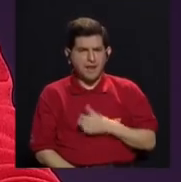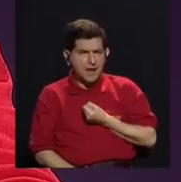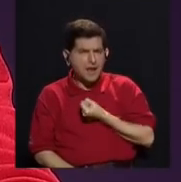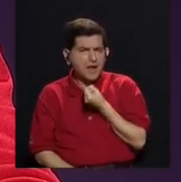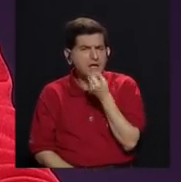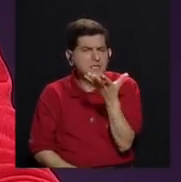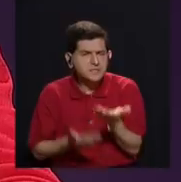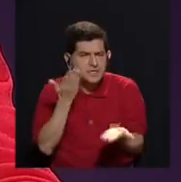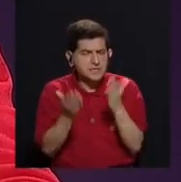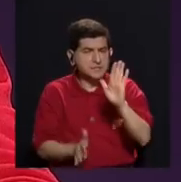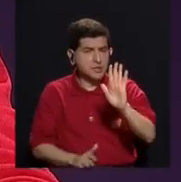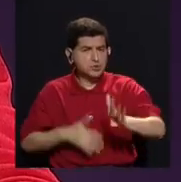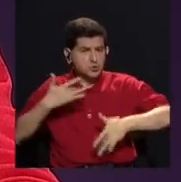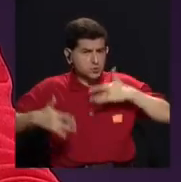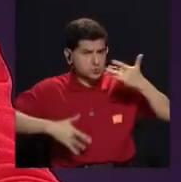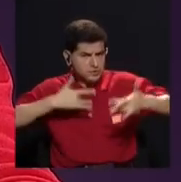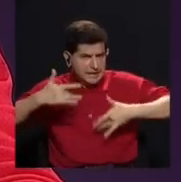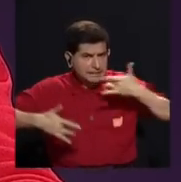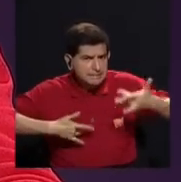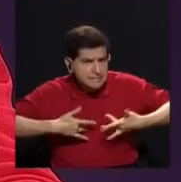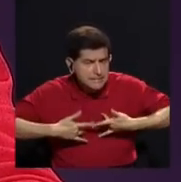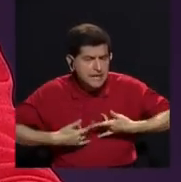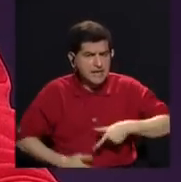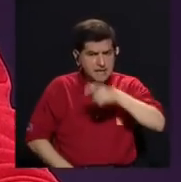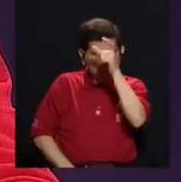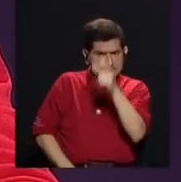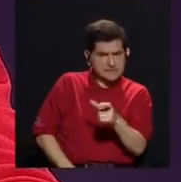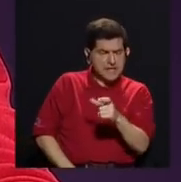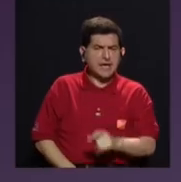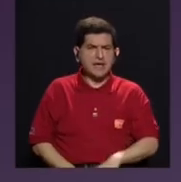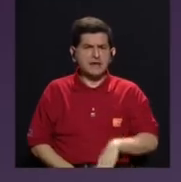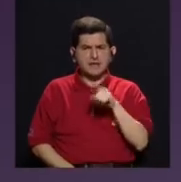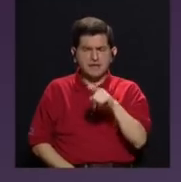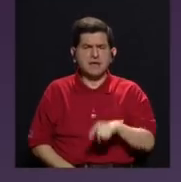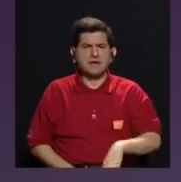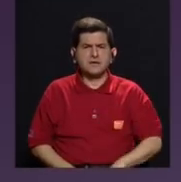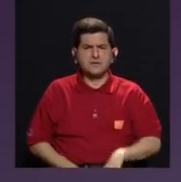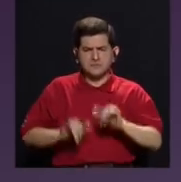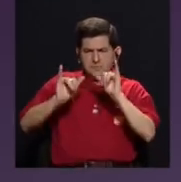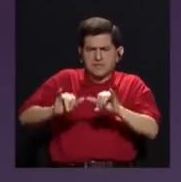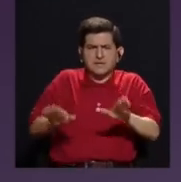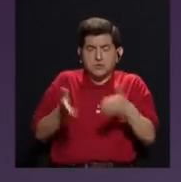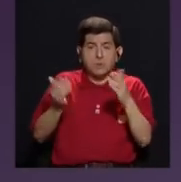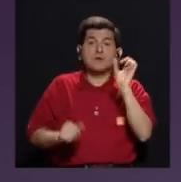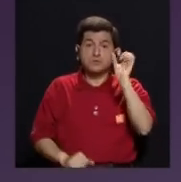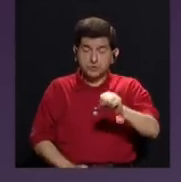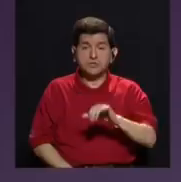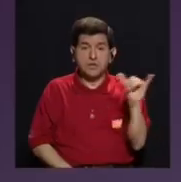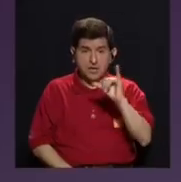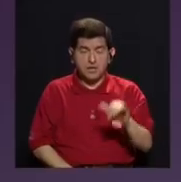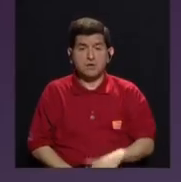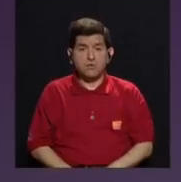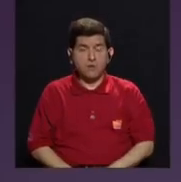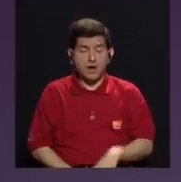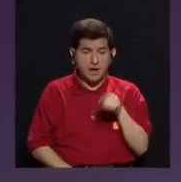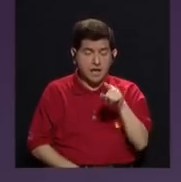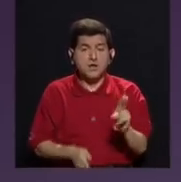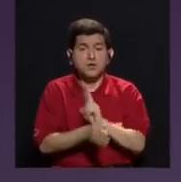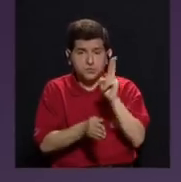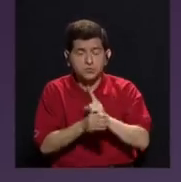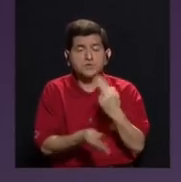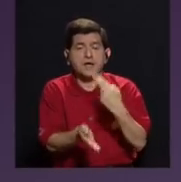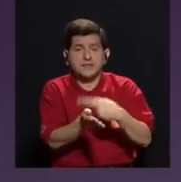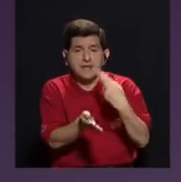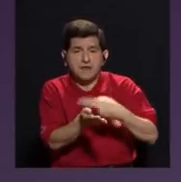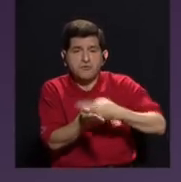también digamos de sus sentimientos de su ser de su estar exactamente es así que se están anunciando también del movimiento de la bomba haber dado